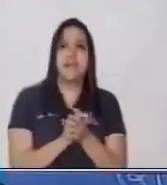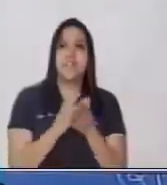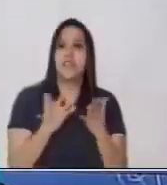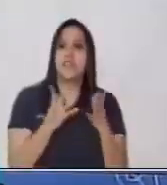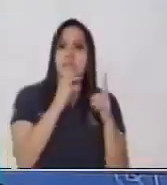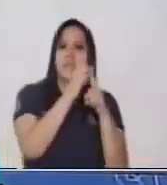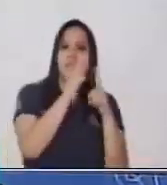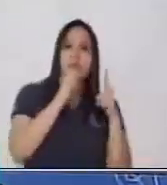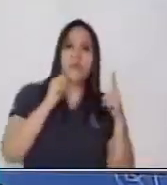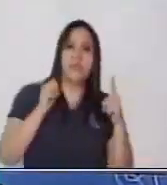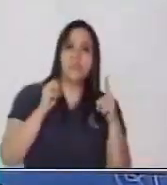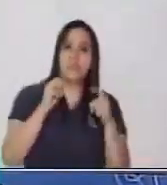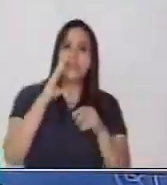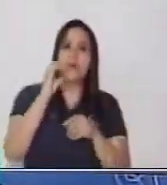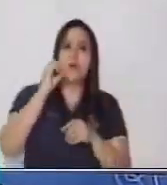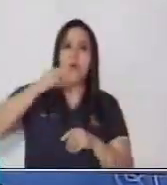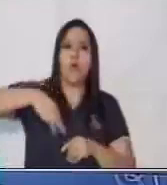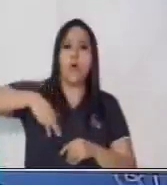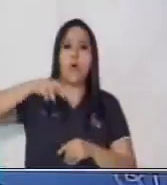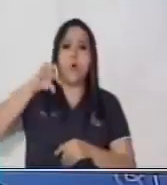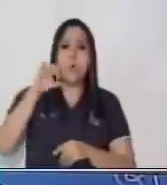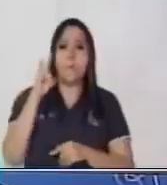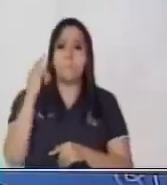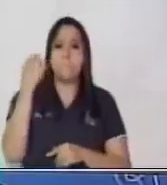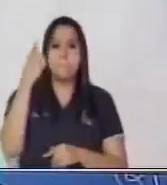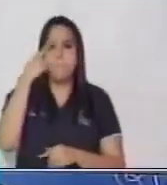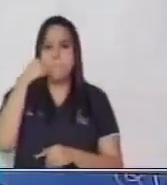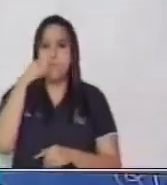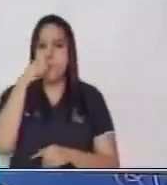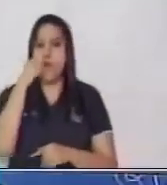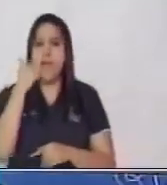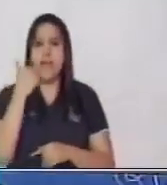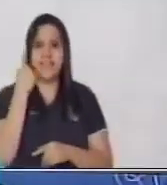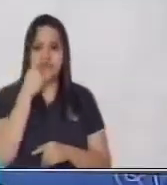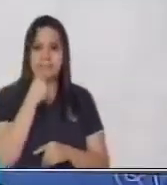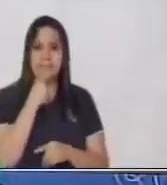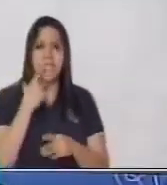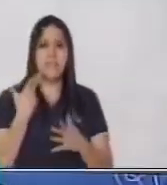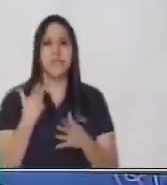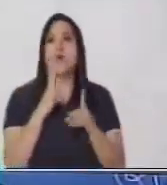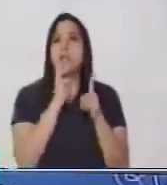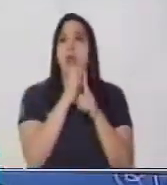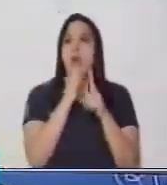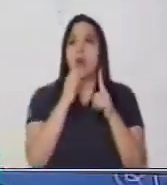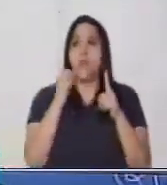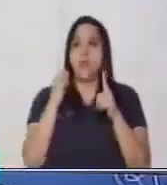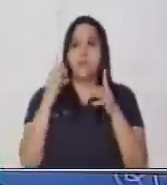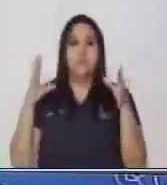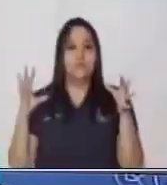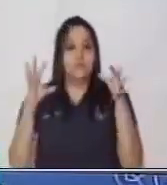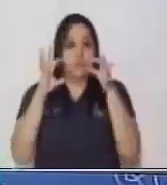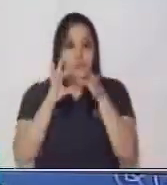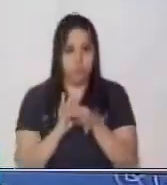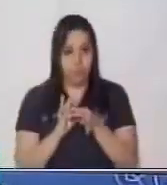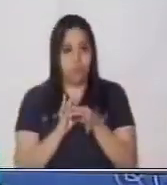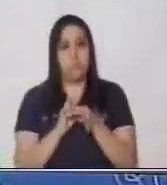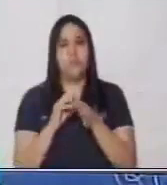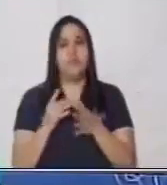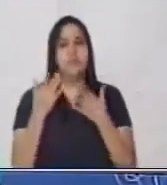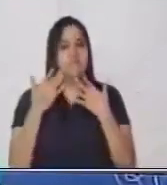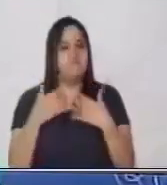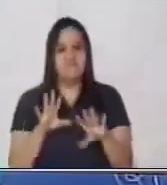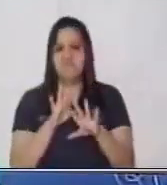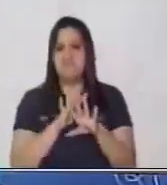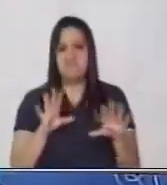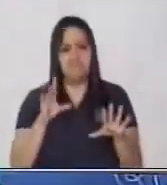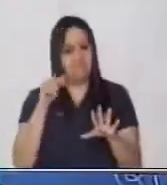las oraciones compuestas. A ver, si recordamos, ya habíamos dado esta clase y esto